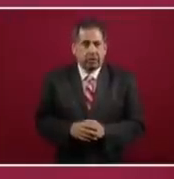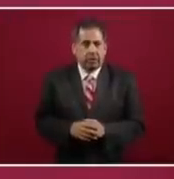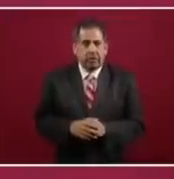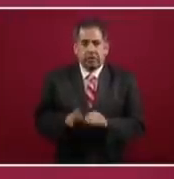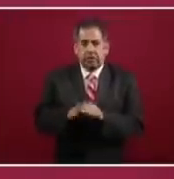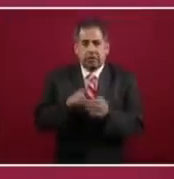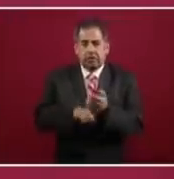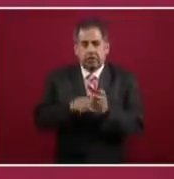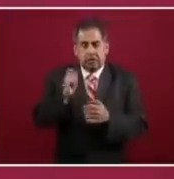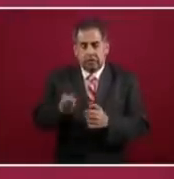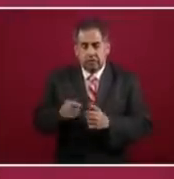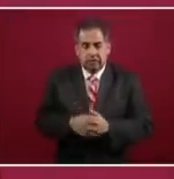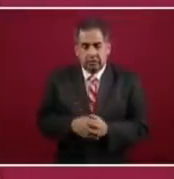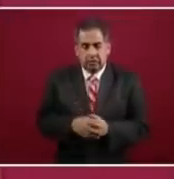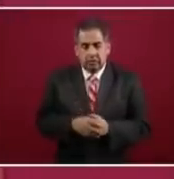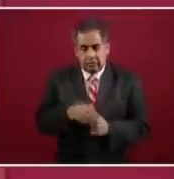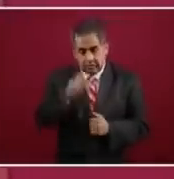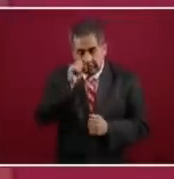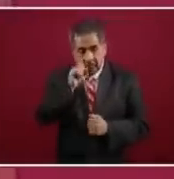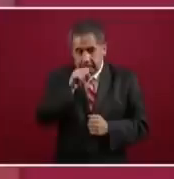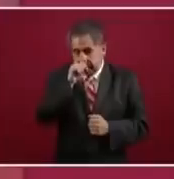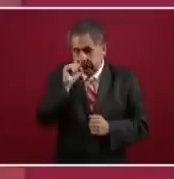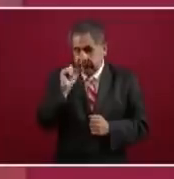es también